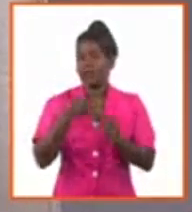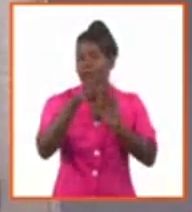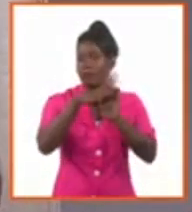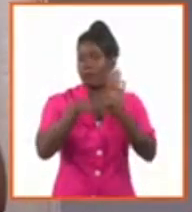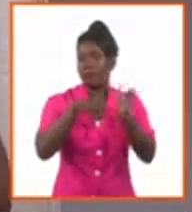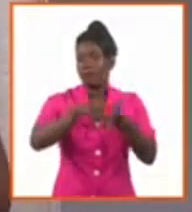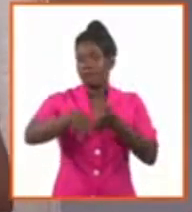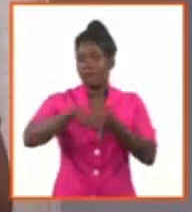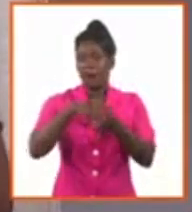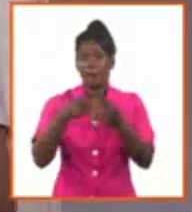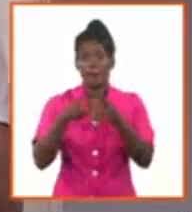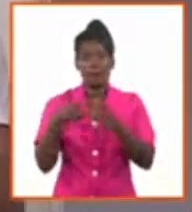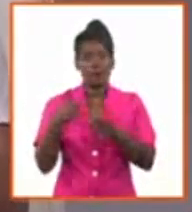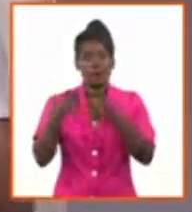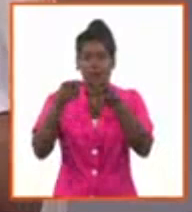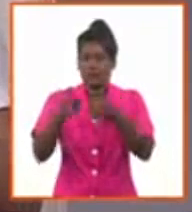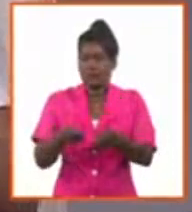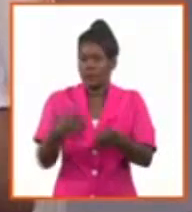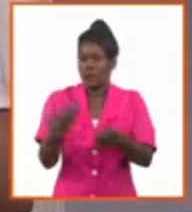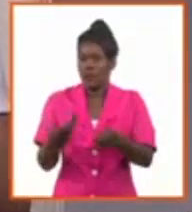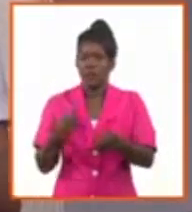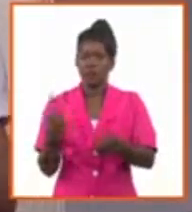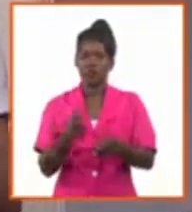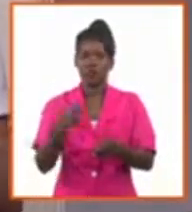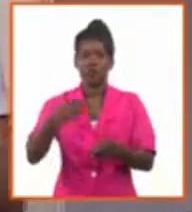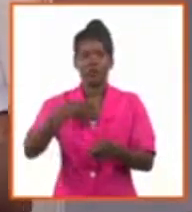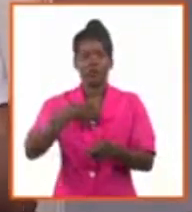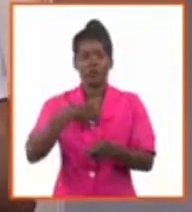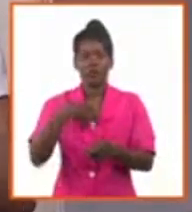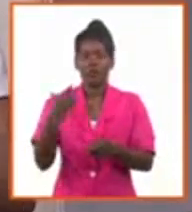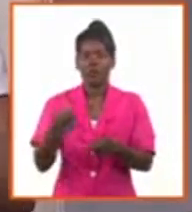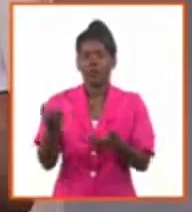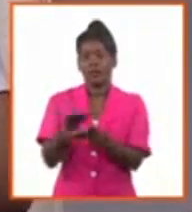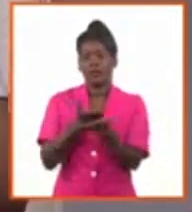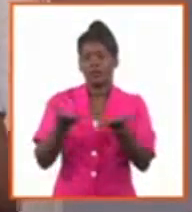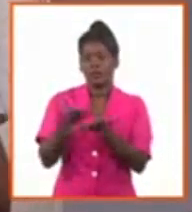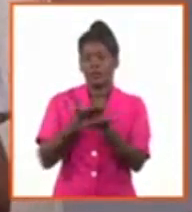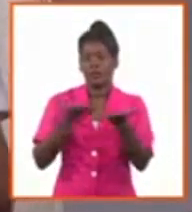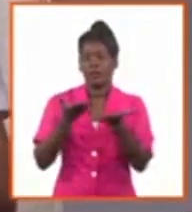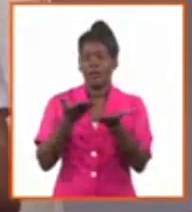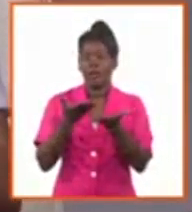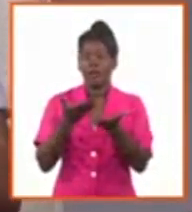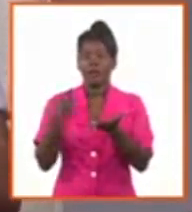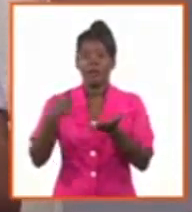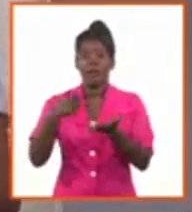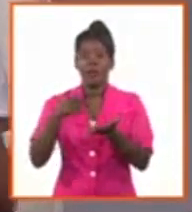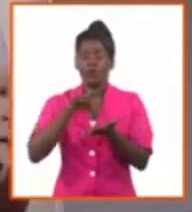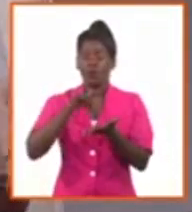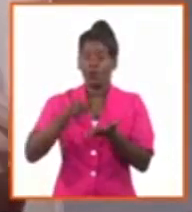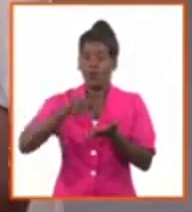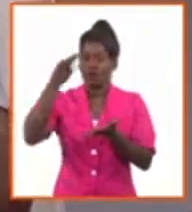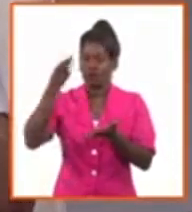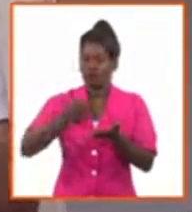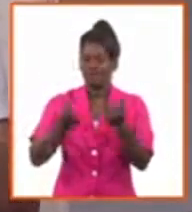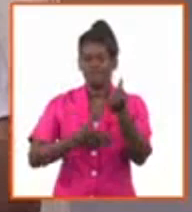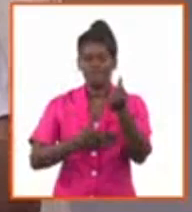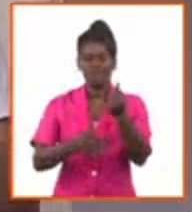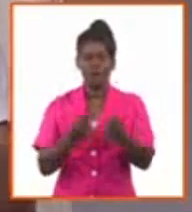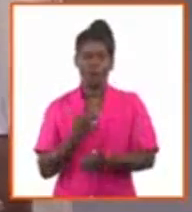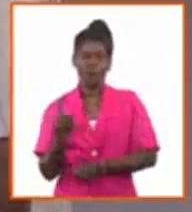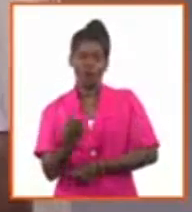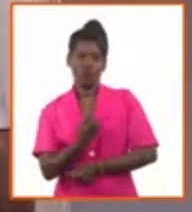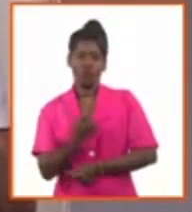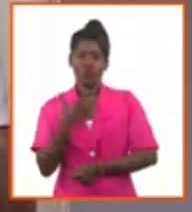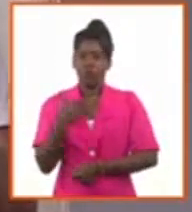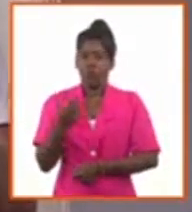No obstante, hemos insistido que aquí abordaremos solo algunas. Este 10º Congreso tiene que parecerse a las realidades que viven cada una de